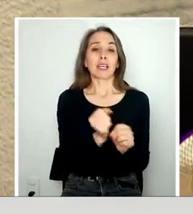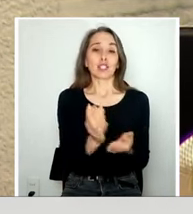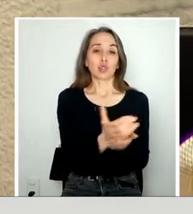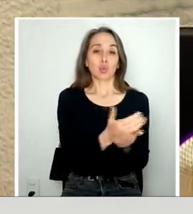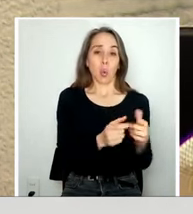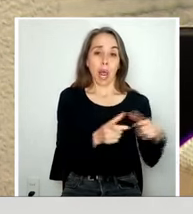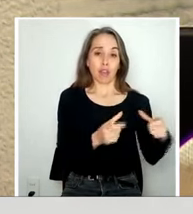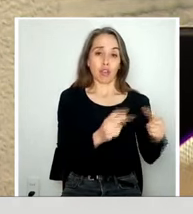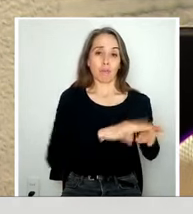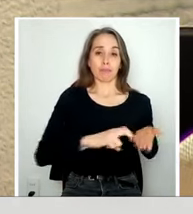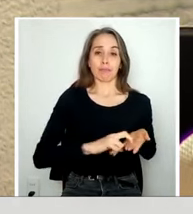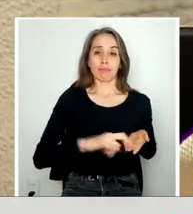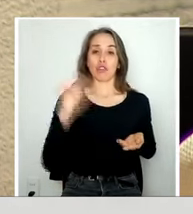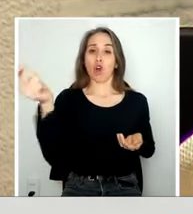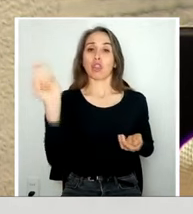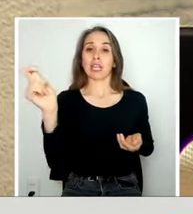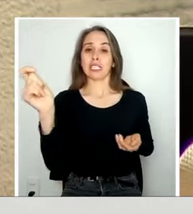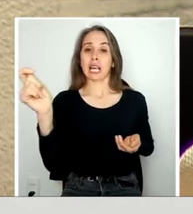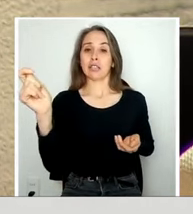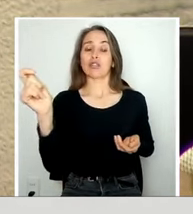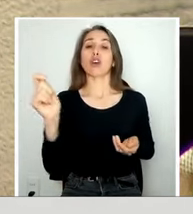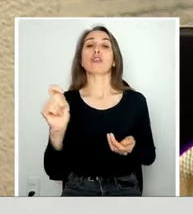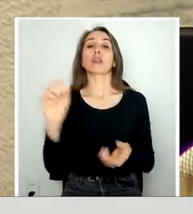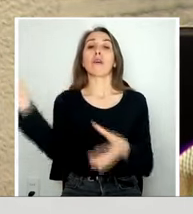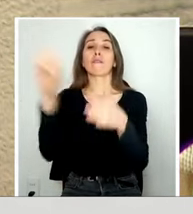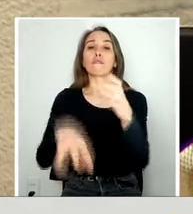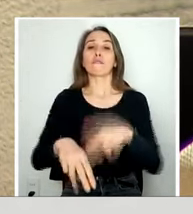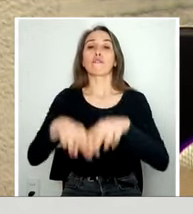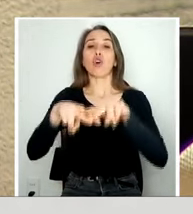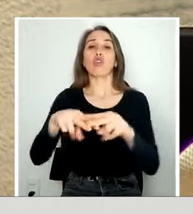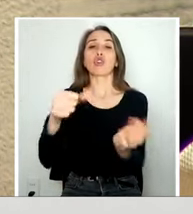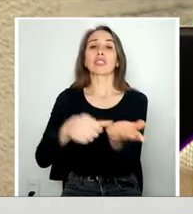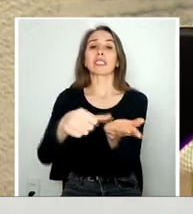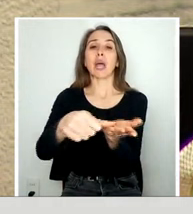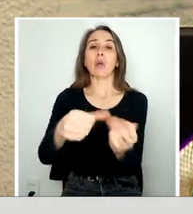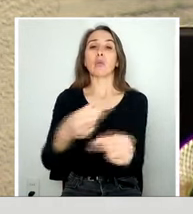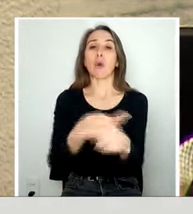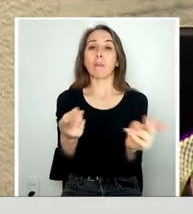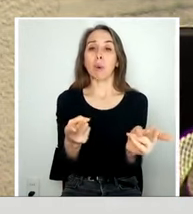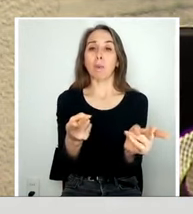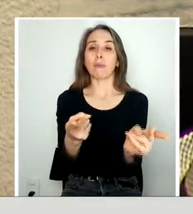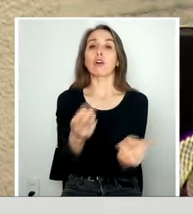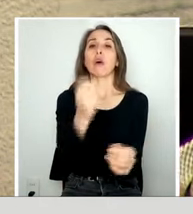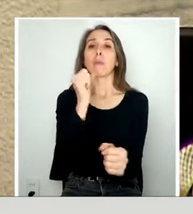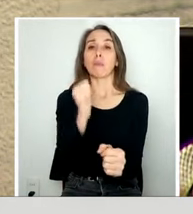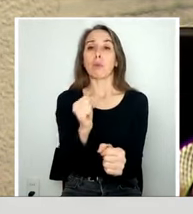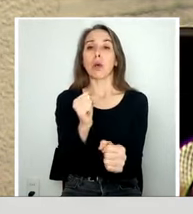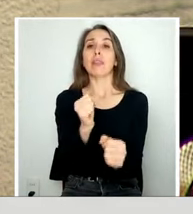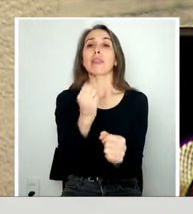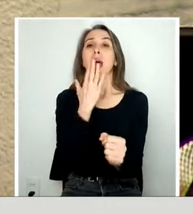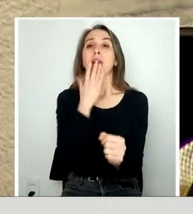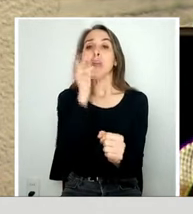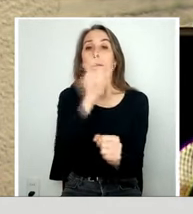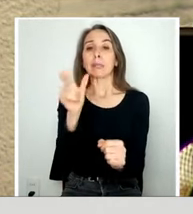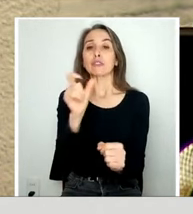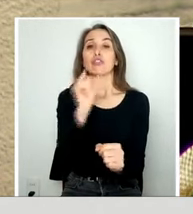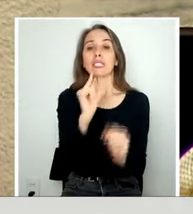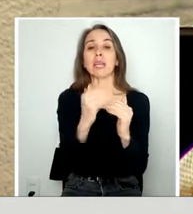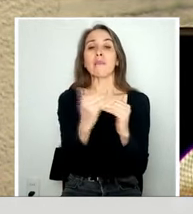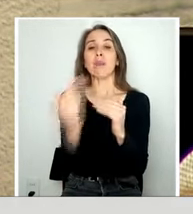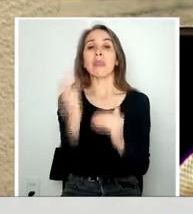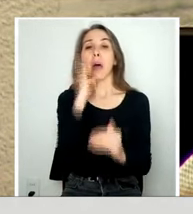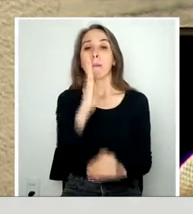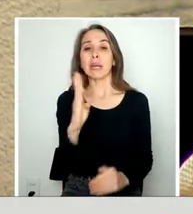se va a ir a un seguro que es público donde sí se puede hablar de beneficiarios que es